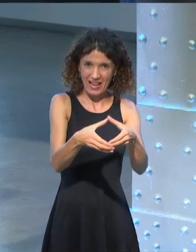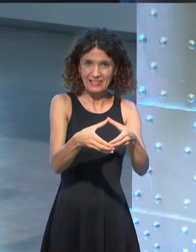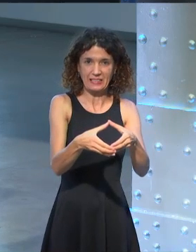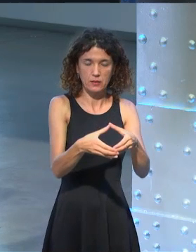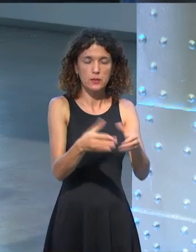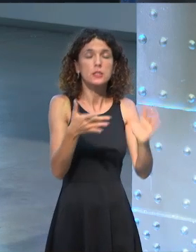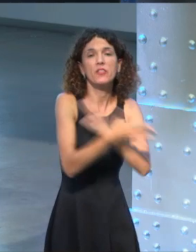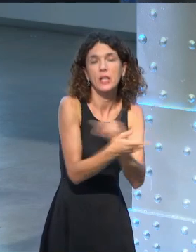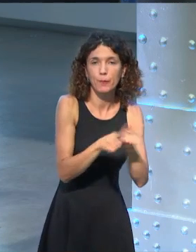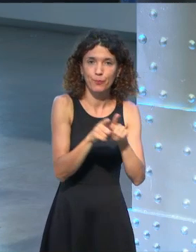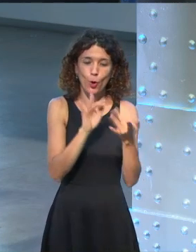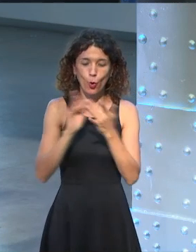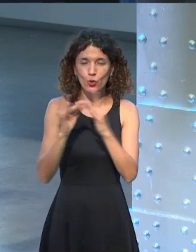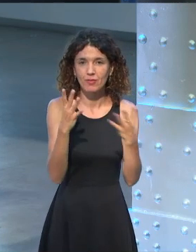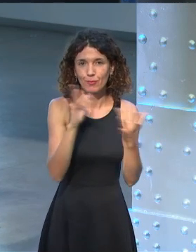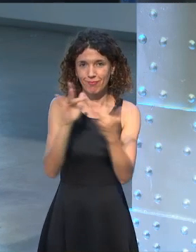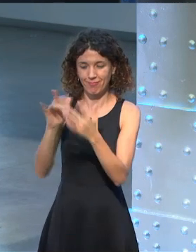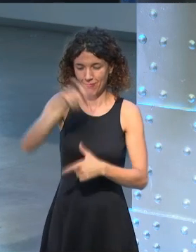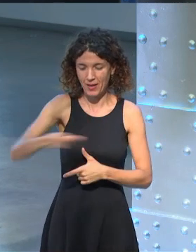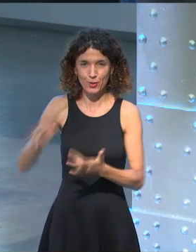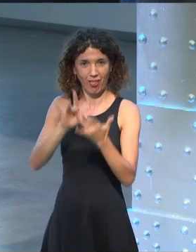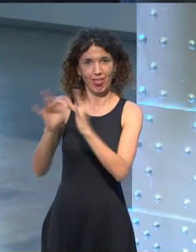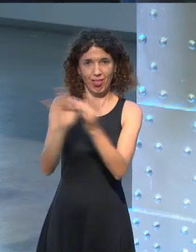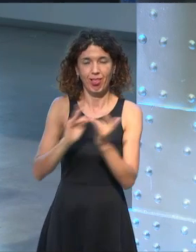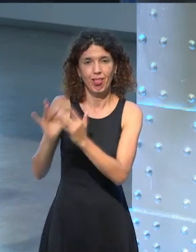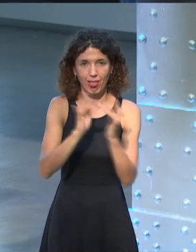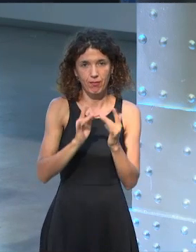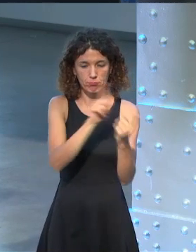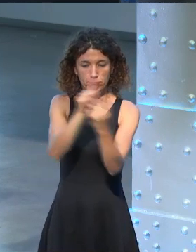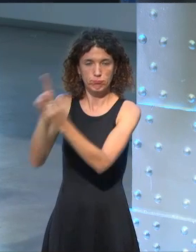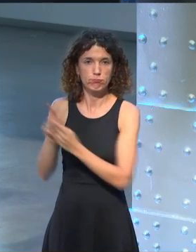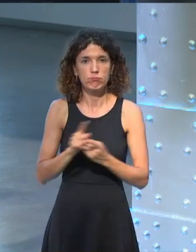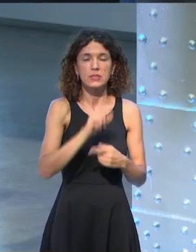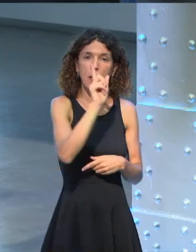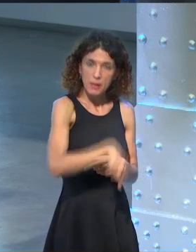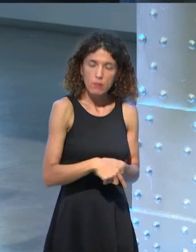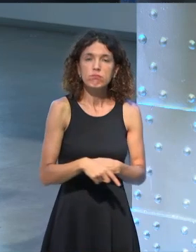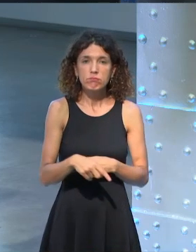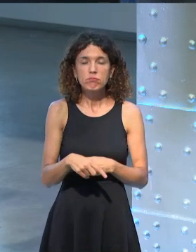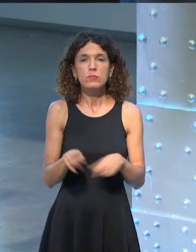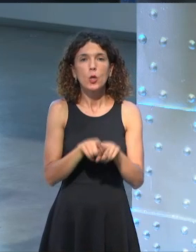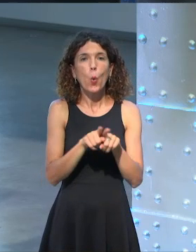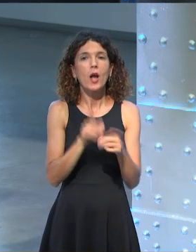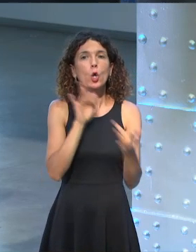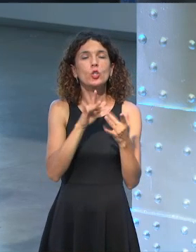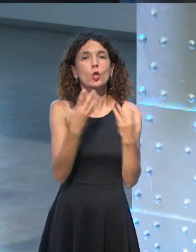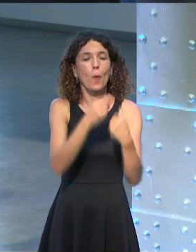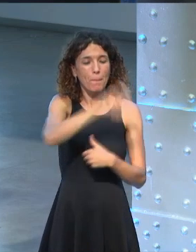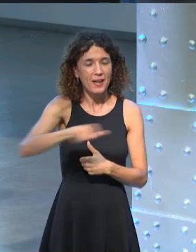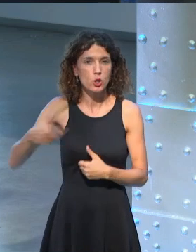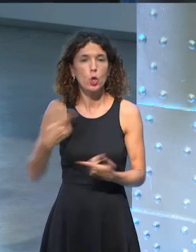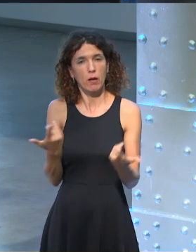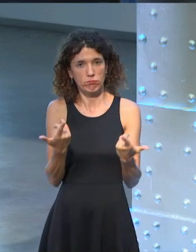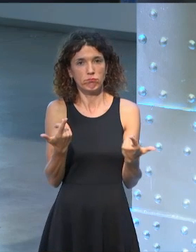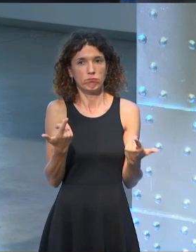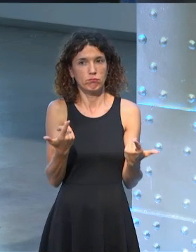que impliquen el trato con personas y que supongan un contacto con personas, incluso